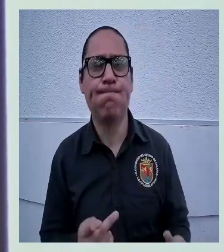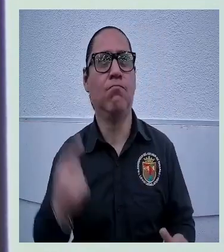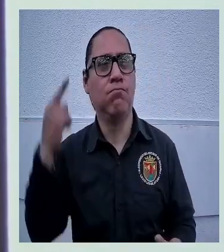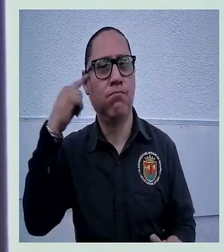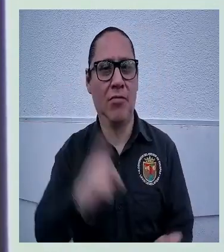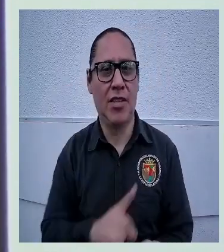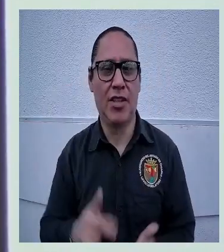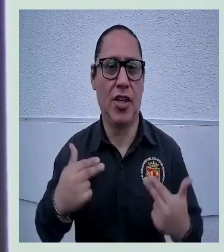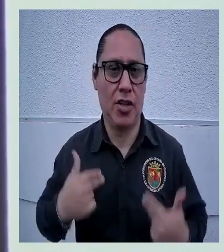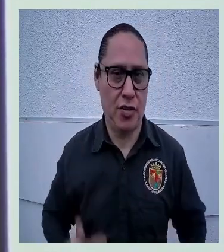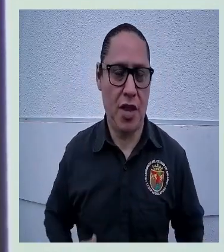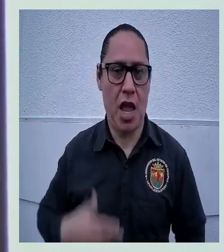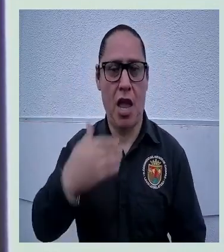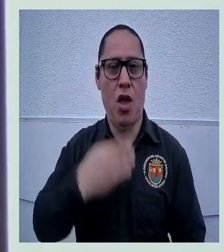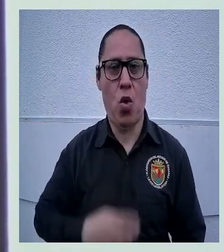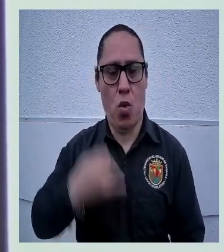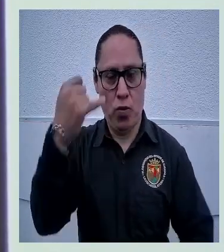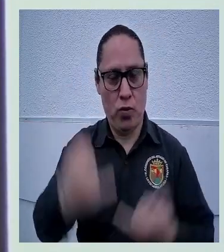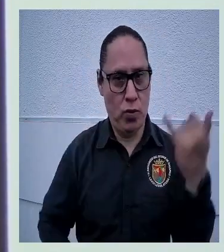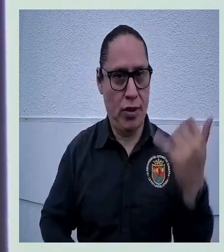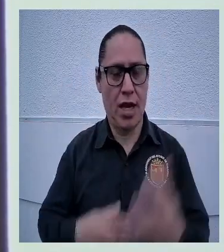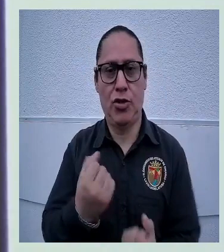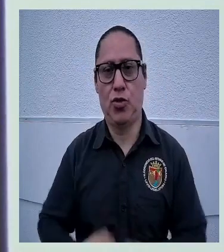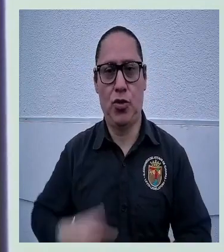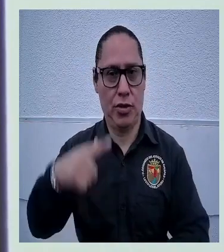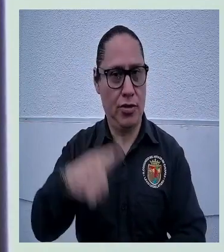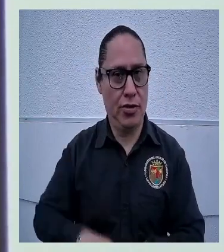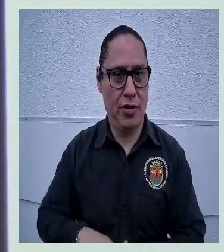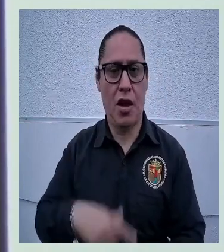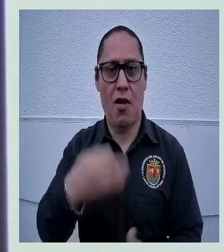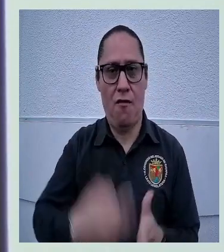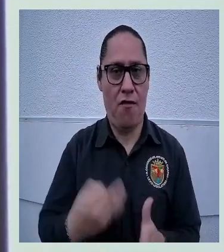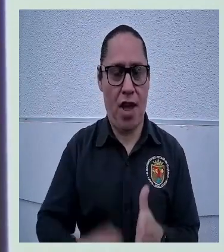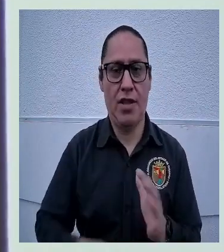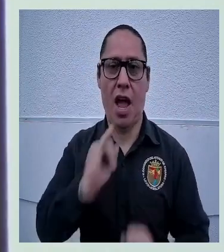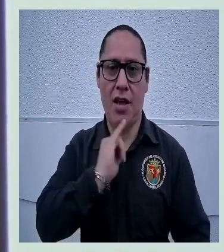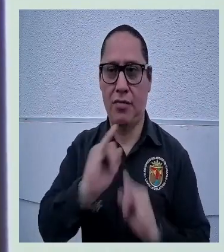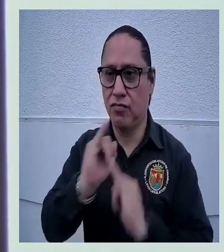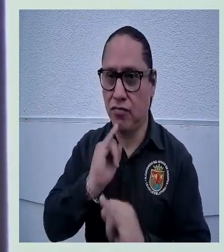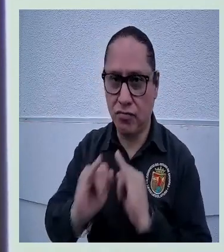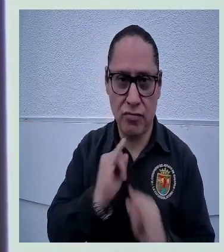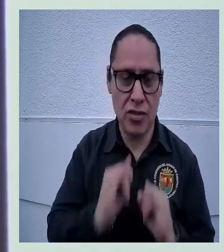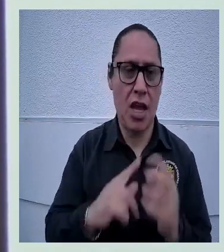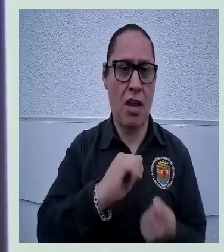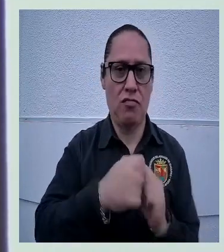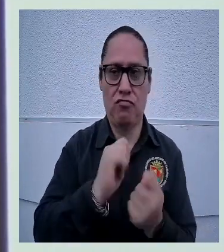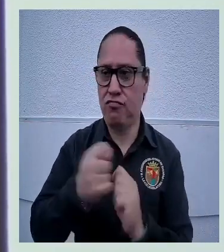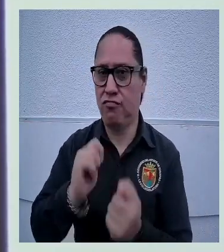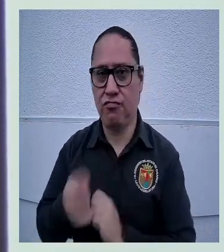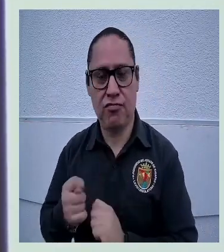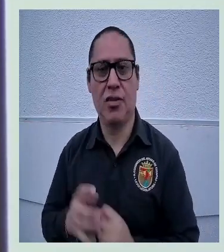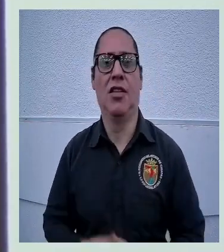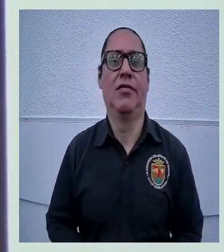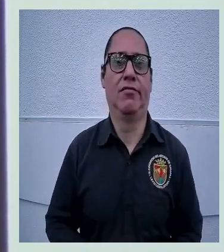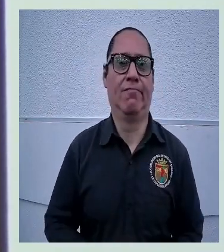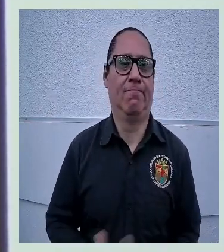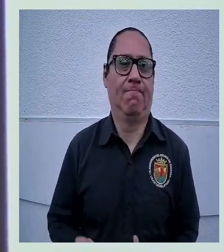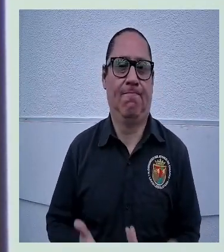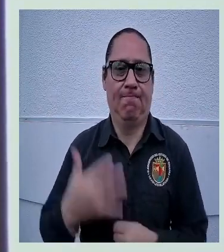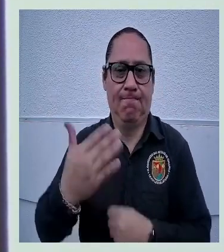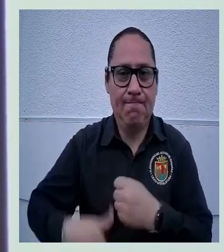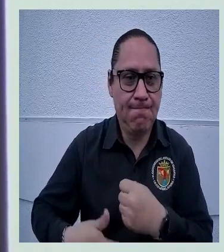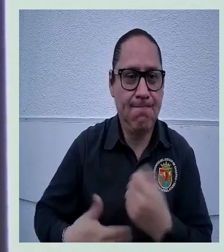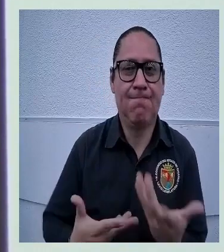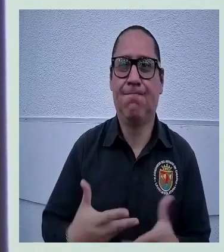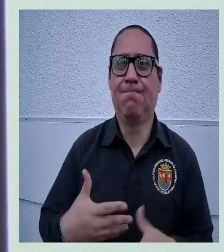humanos y de Justicia social la falta de intérpretes y traductores no solo se limita el acceso a la